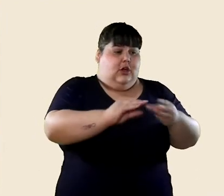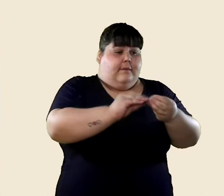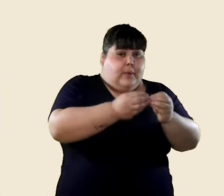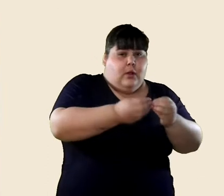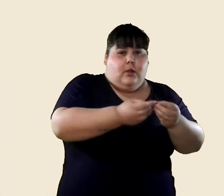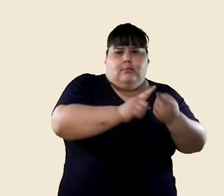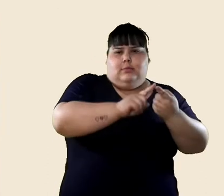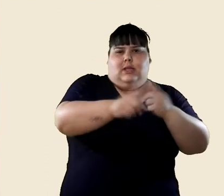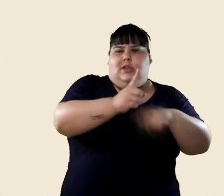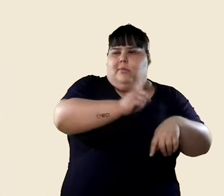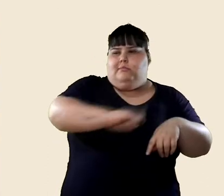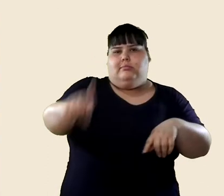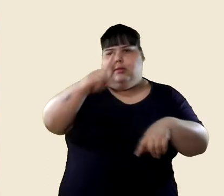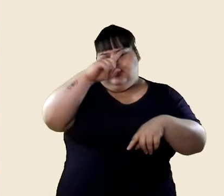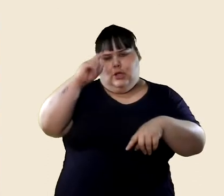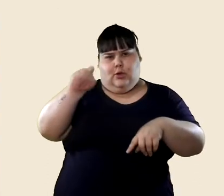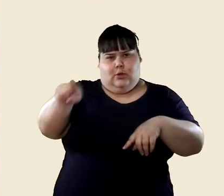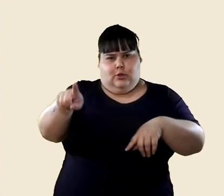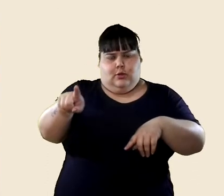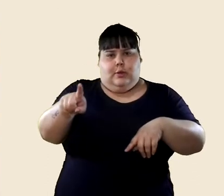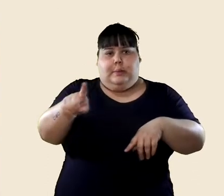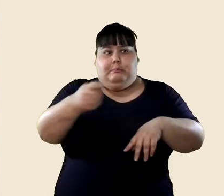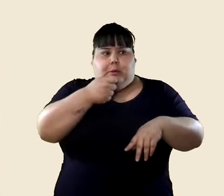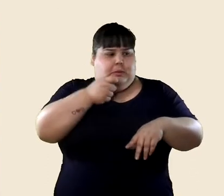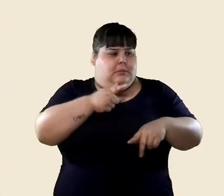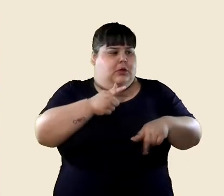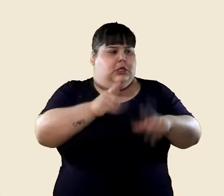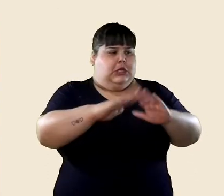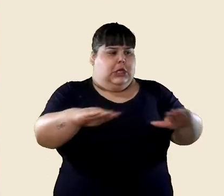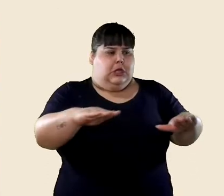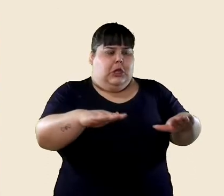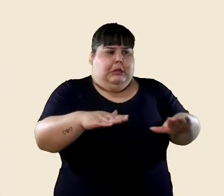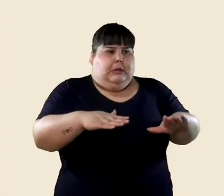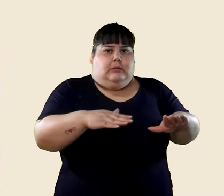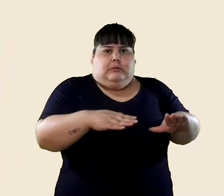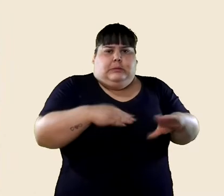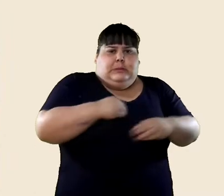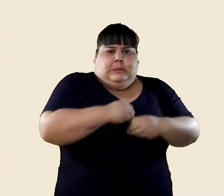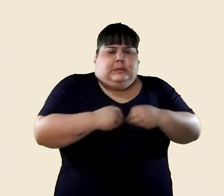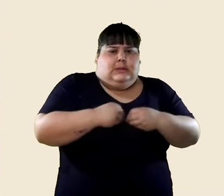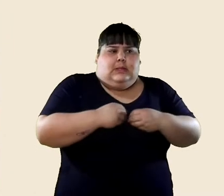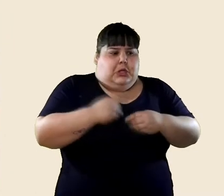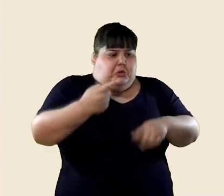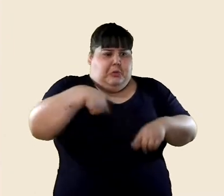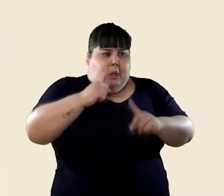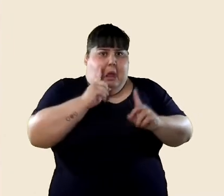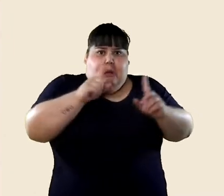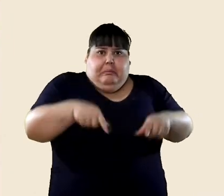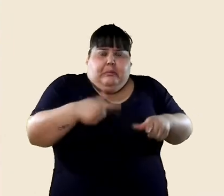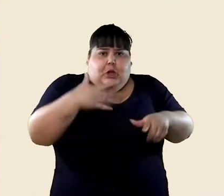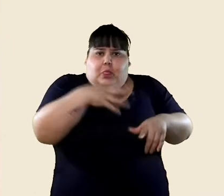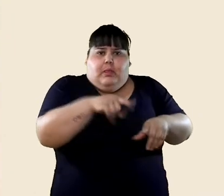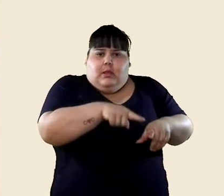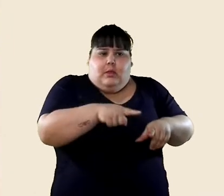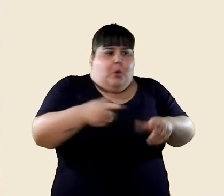de la famosa derivación. Bueno, hay un niño que no entendemos qué le pasa, no sabemos qué le pasa, un grupo de chicos que no se adapta,